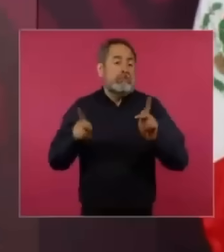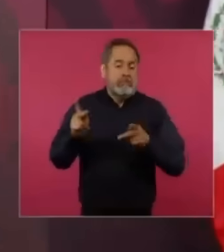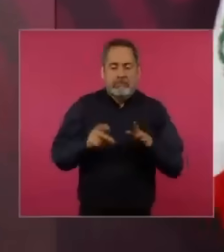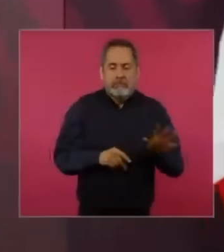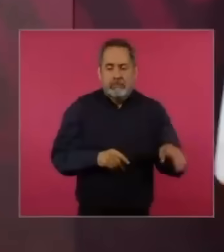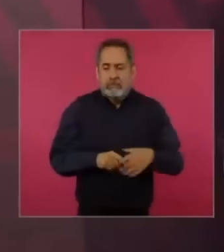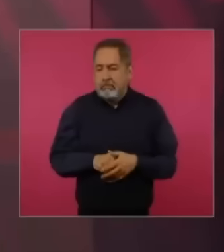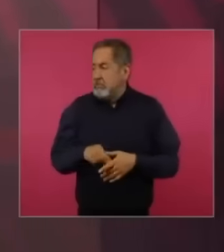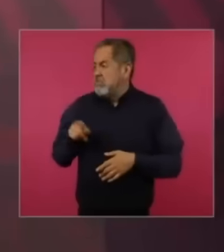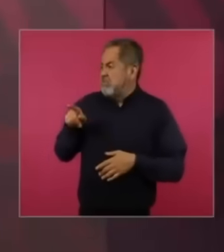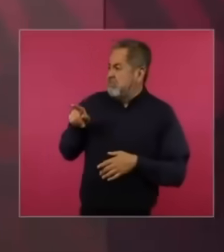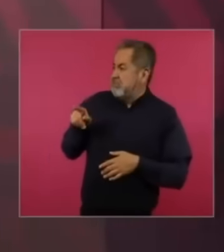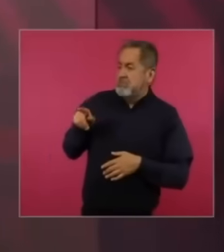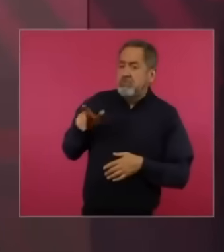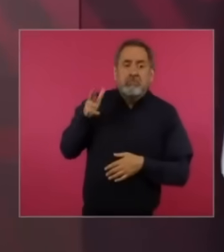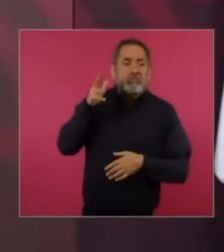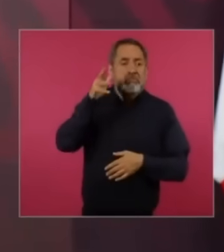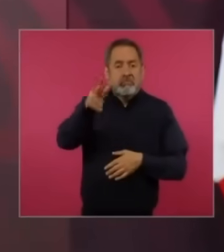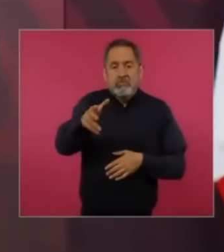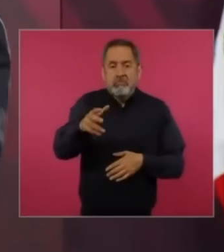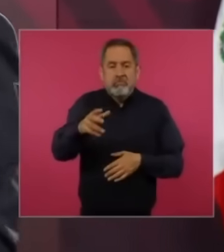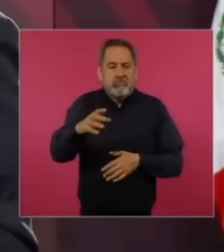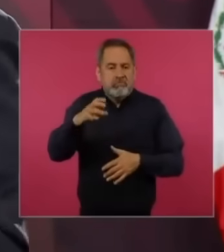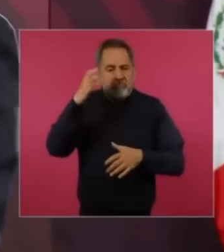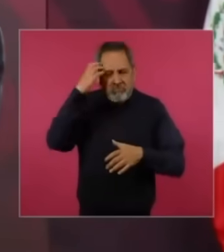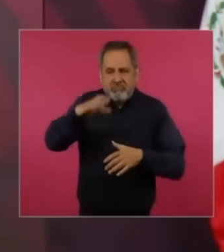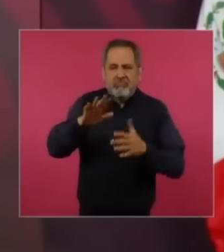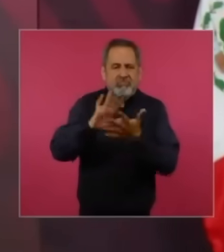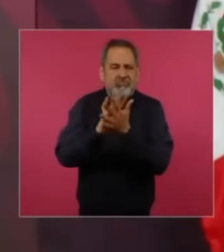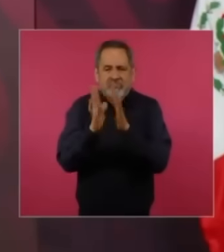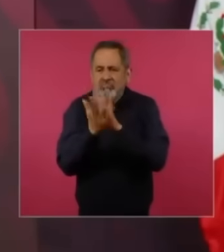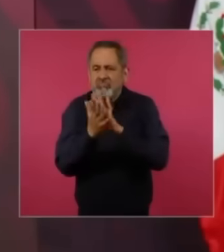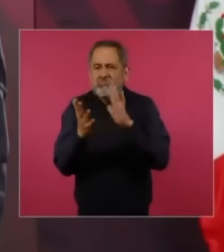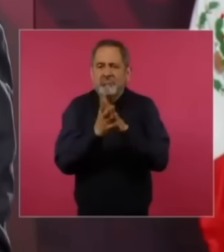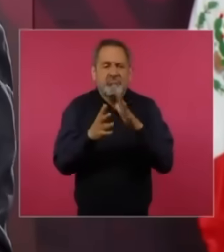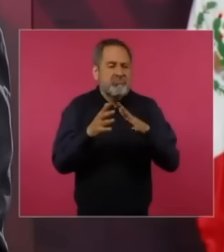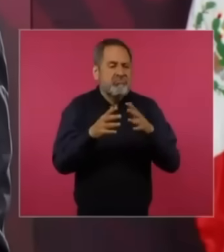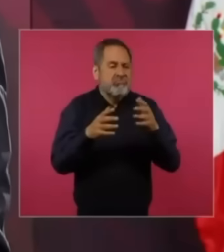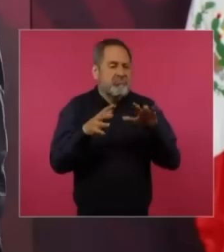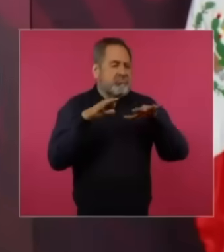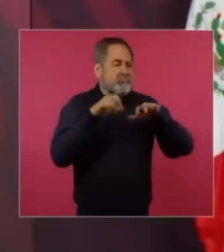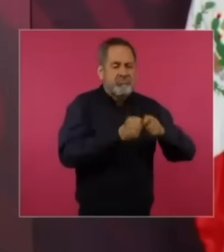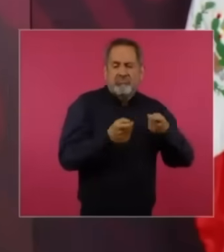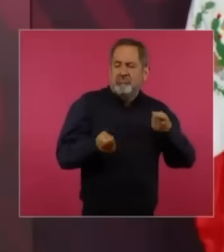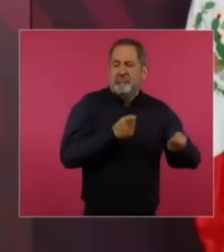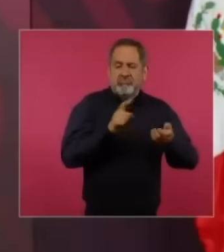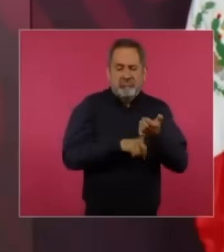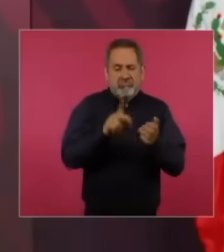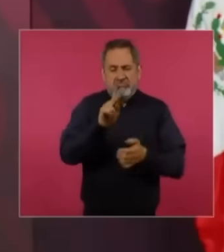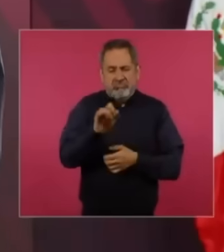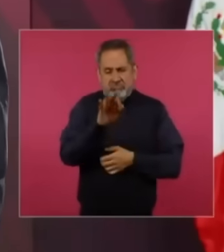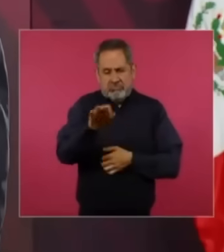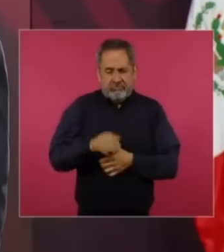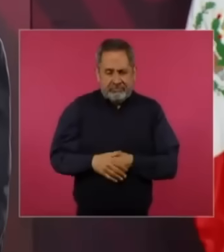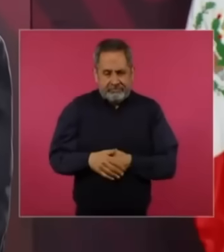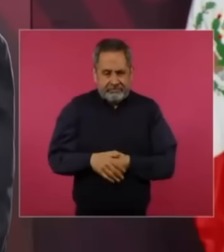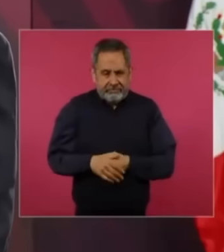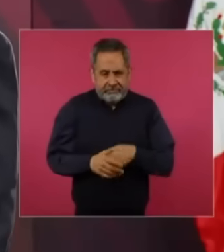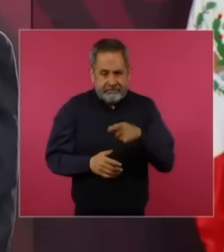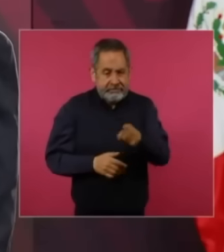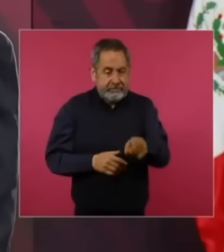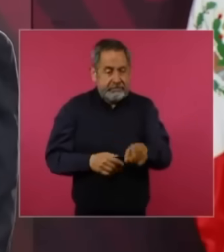excusenme del poder judicial la delincuencia organizada la No dicen la delincuencia de